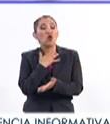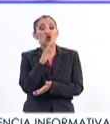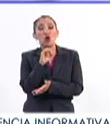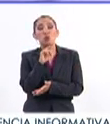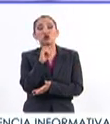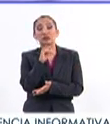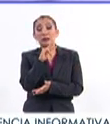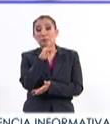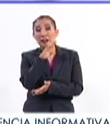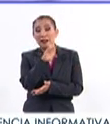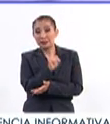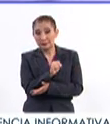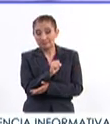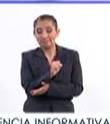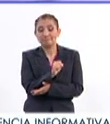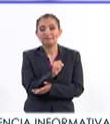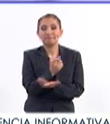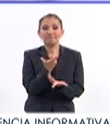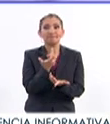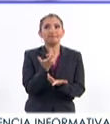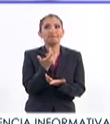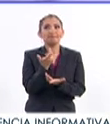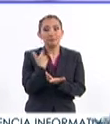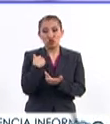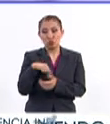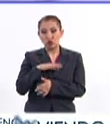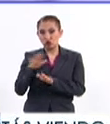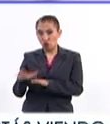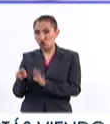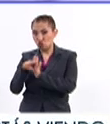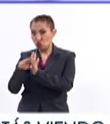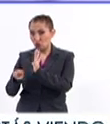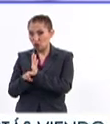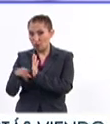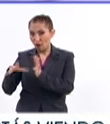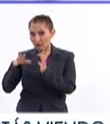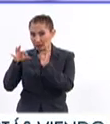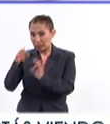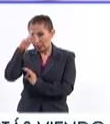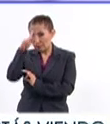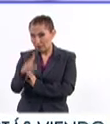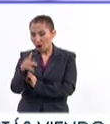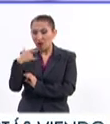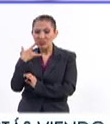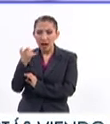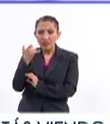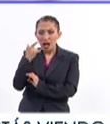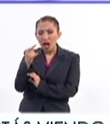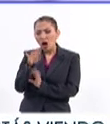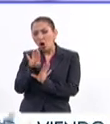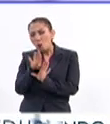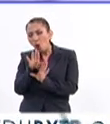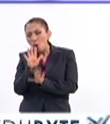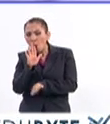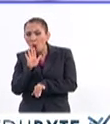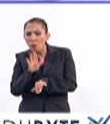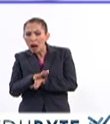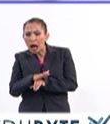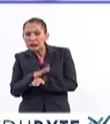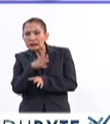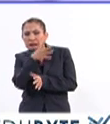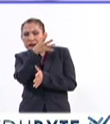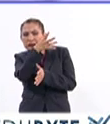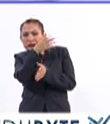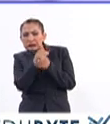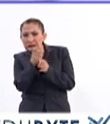combustibles. En esencia, nosotros, la normatividad oficial mexicana, pues trata de trasladar un poquito